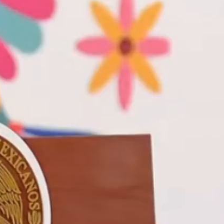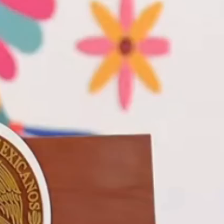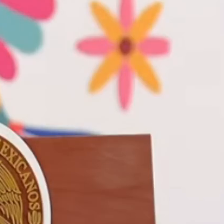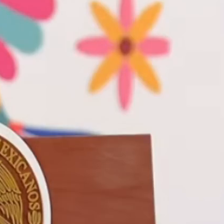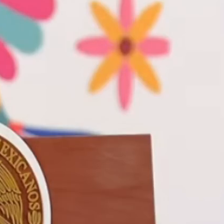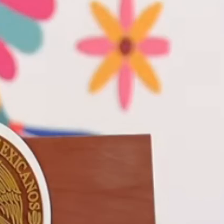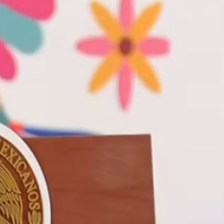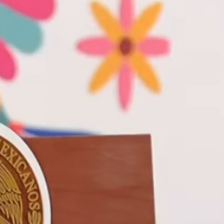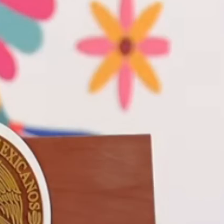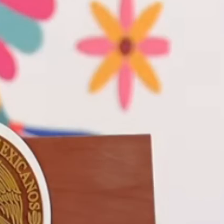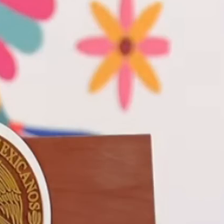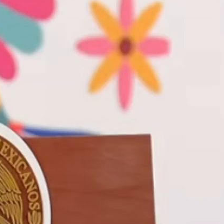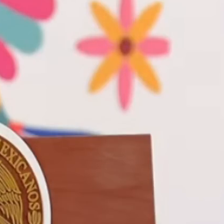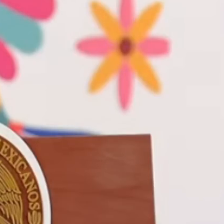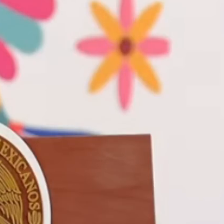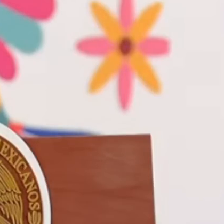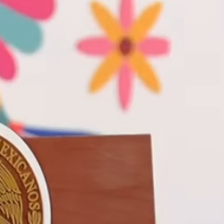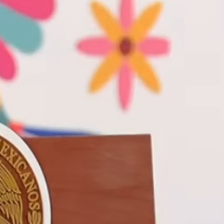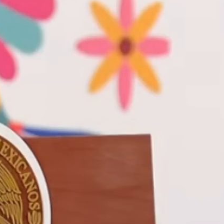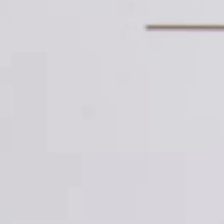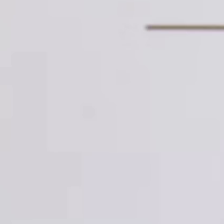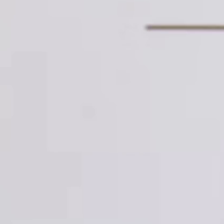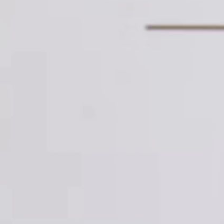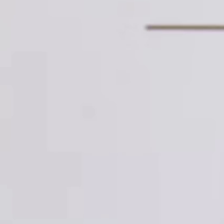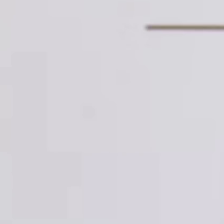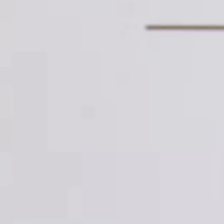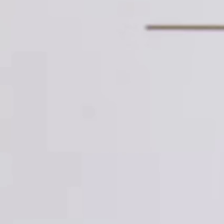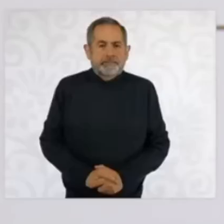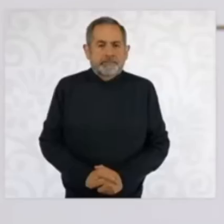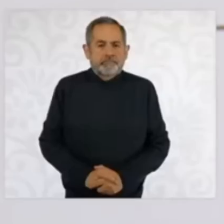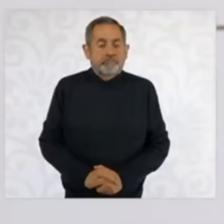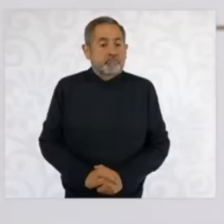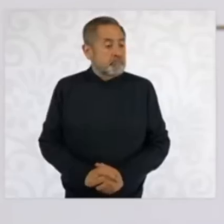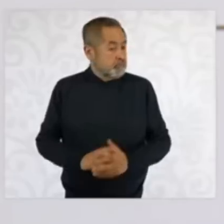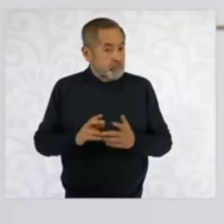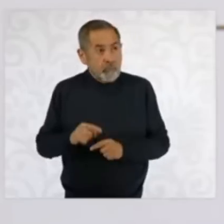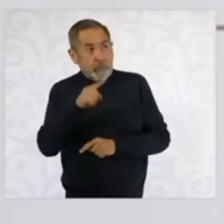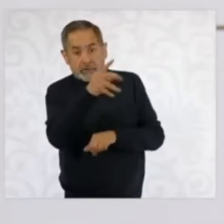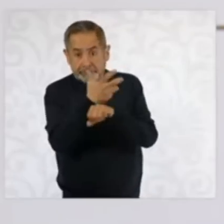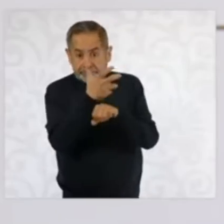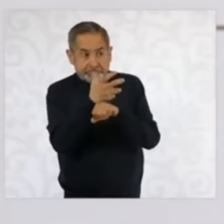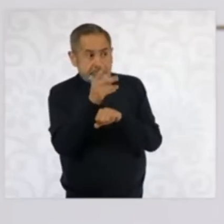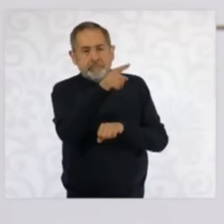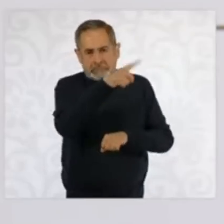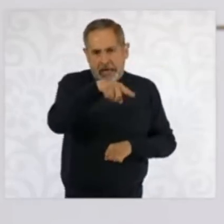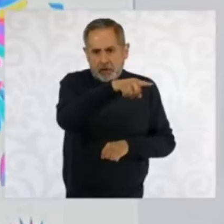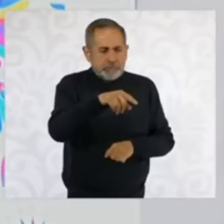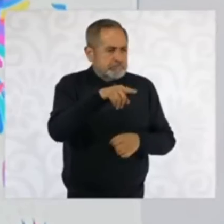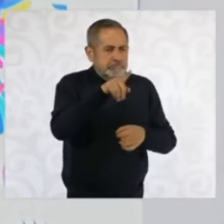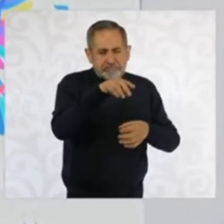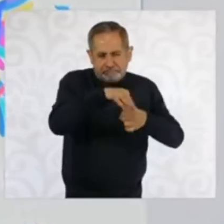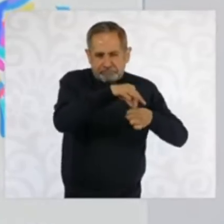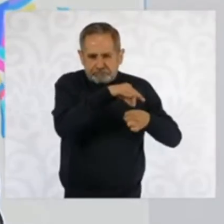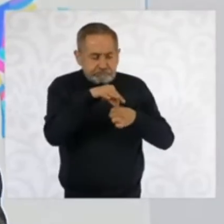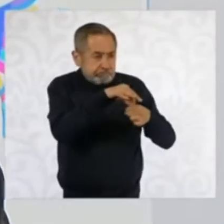va a ser de esa manera. Una vez que las instituciones estadounidenses